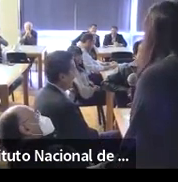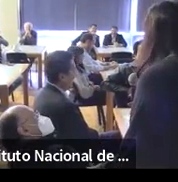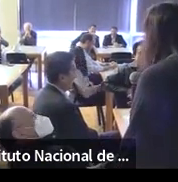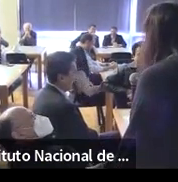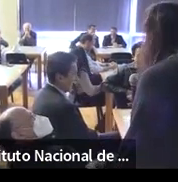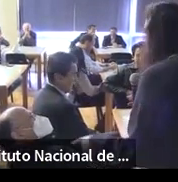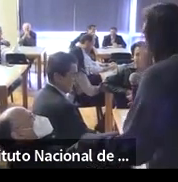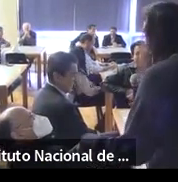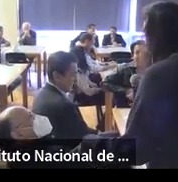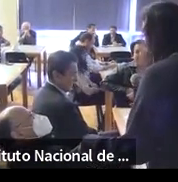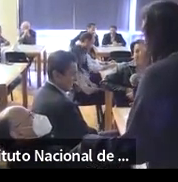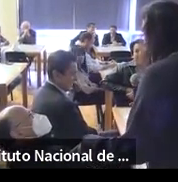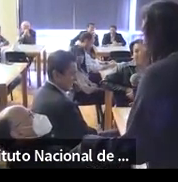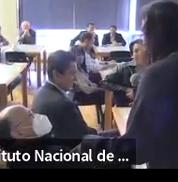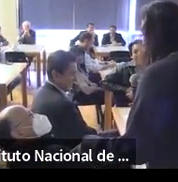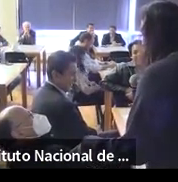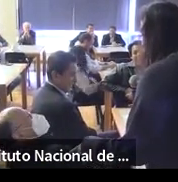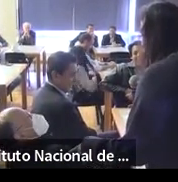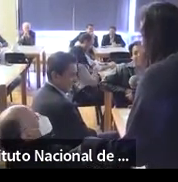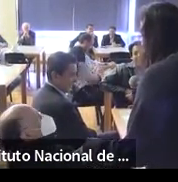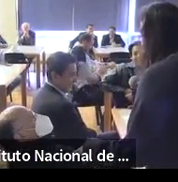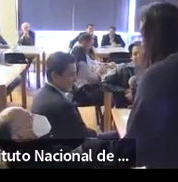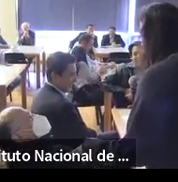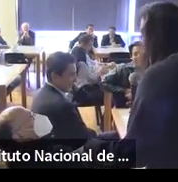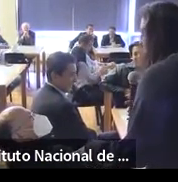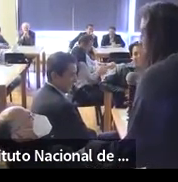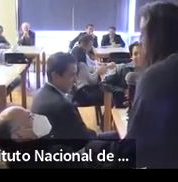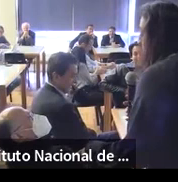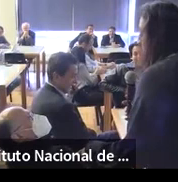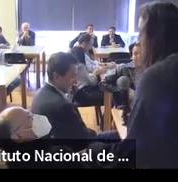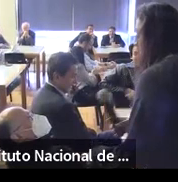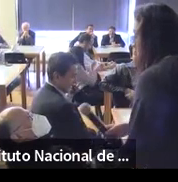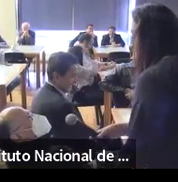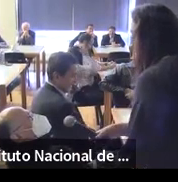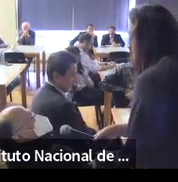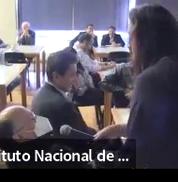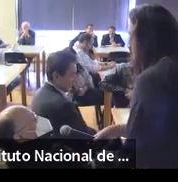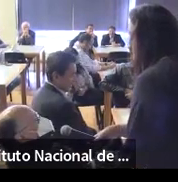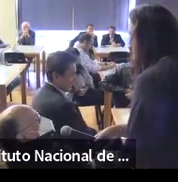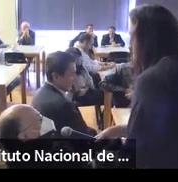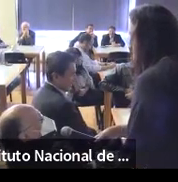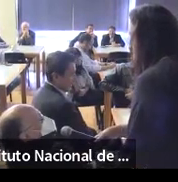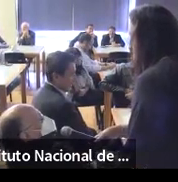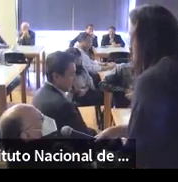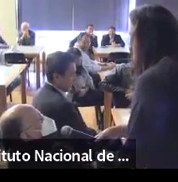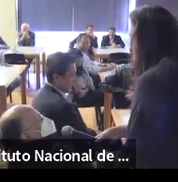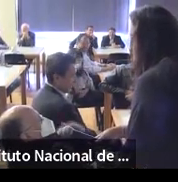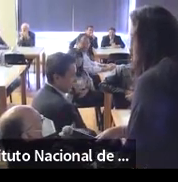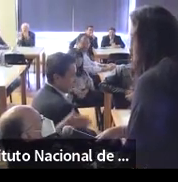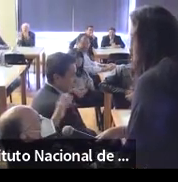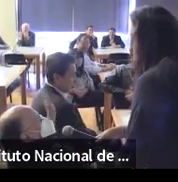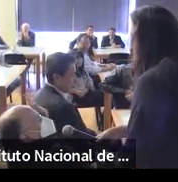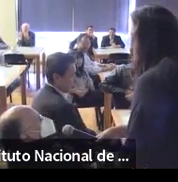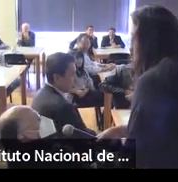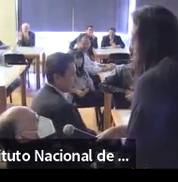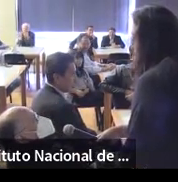no pero es que a él le da una instrucción es cierto qué piensa Pues pienso que es para alguna de las